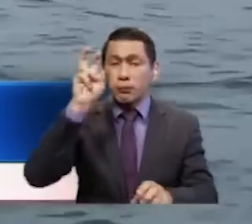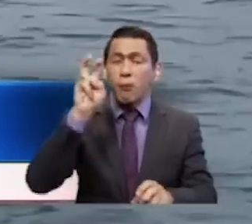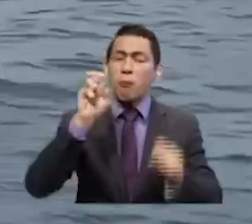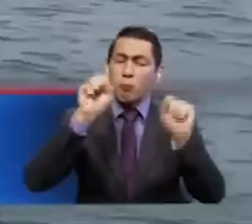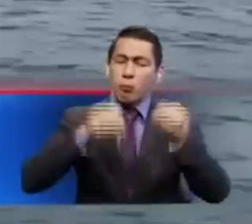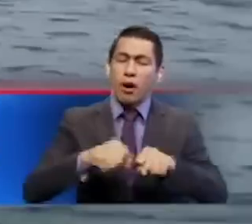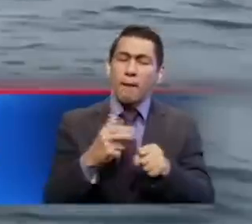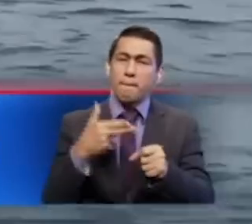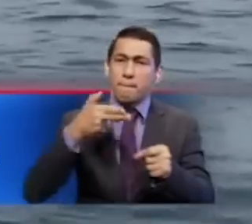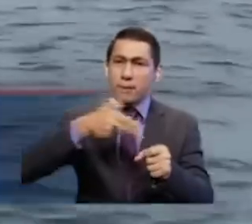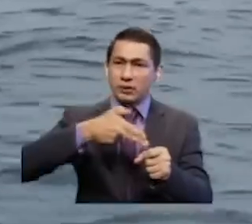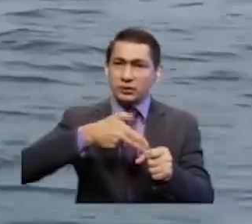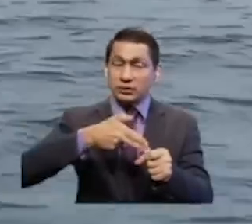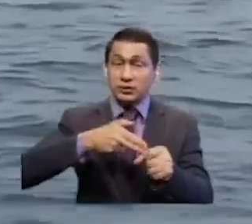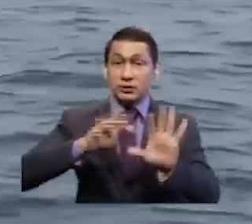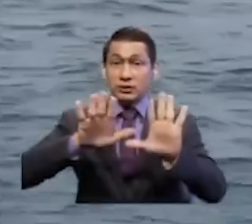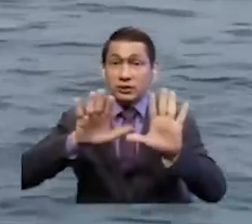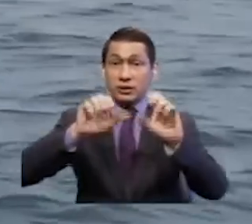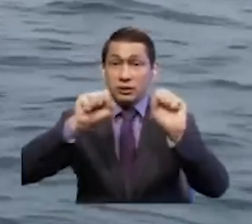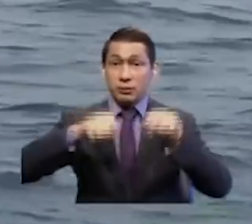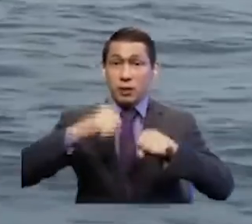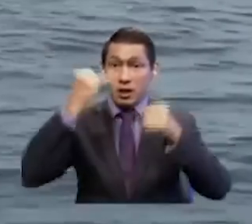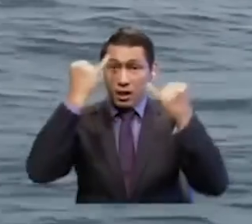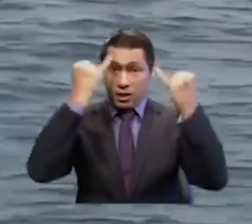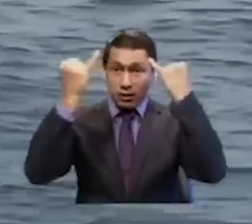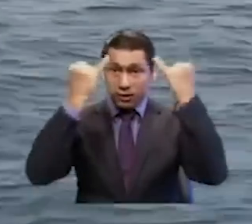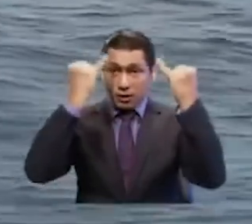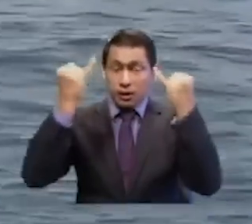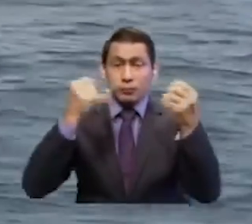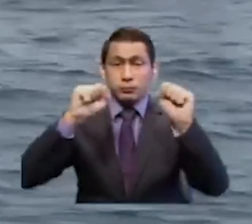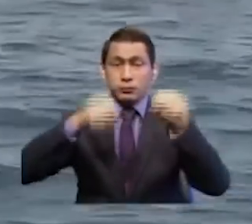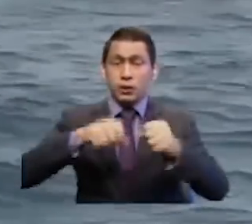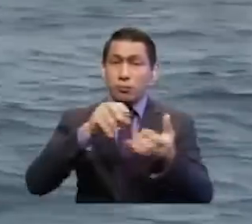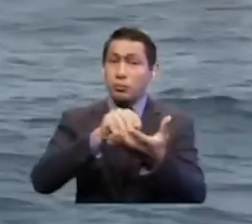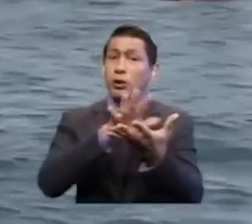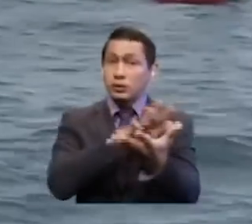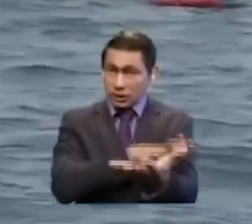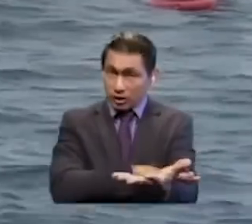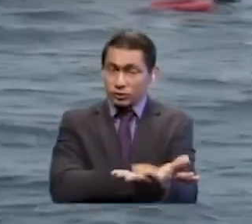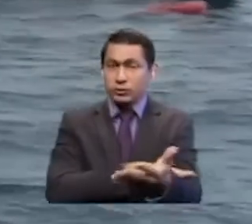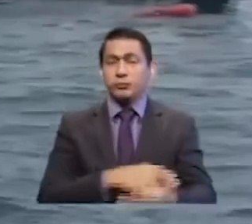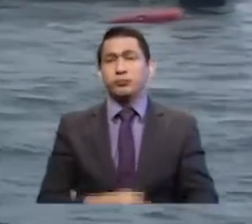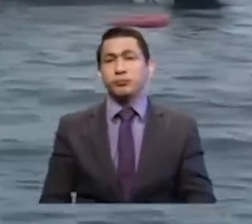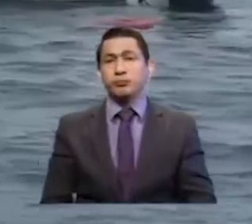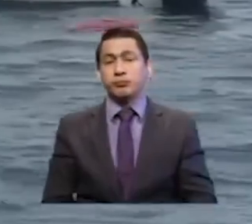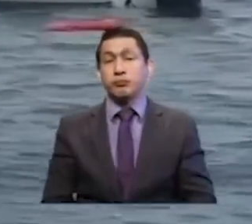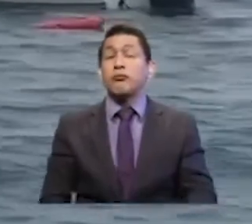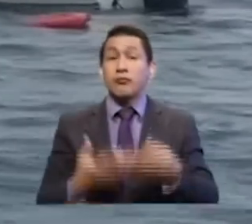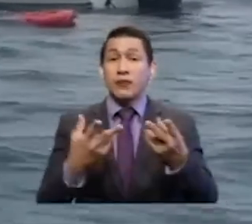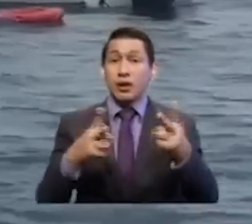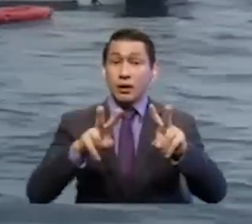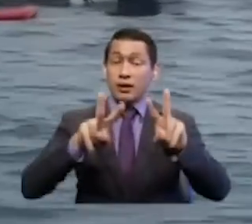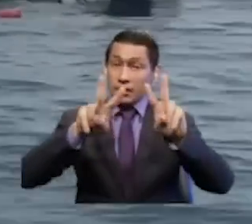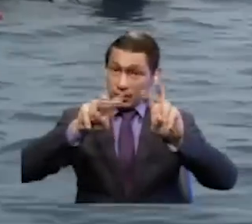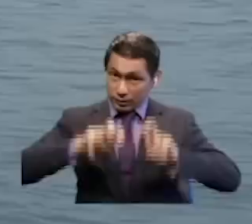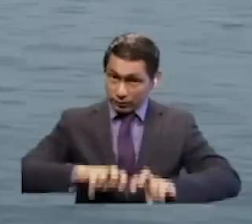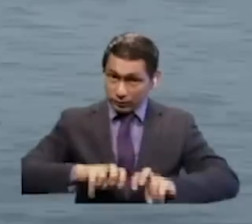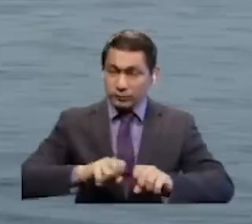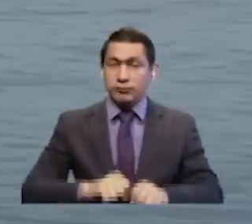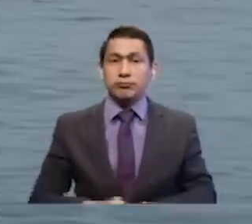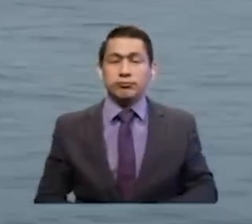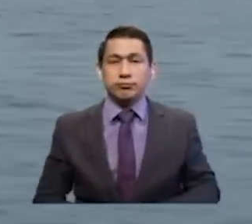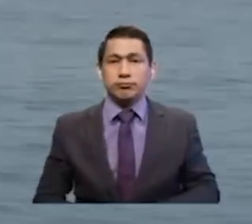Se podrán presentar ideas o proyectos de negocios turísticos innovadores en fase de ideación, exploración, gestación y